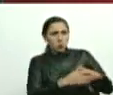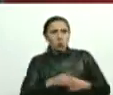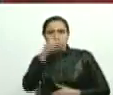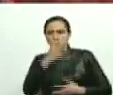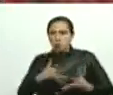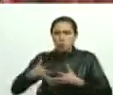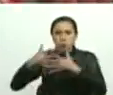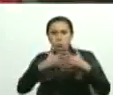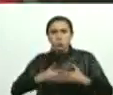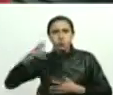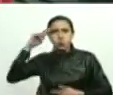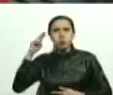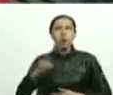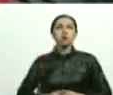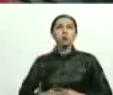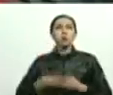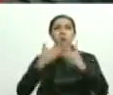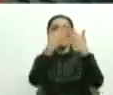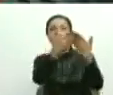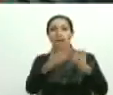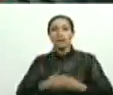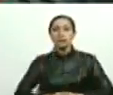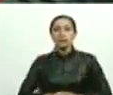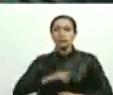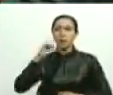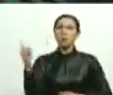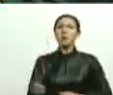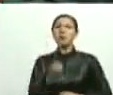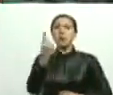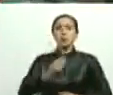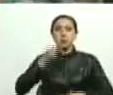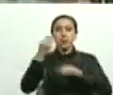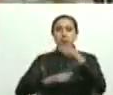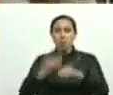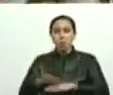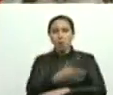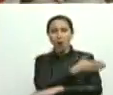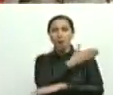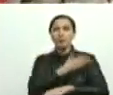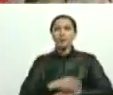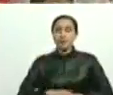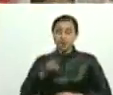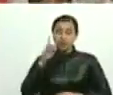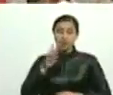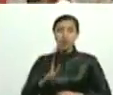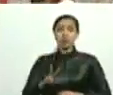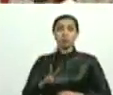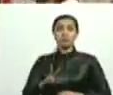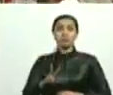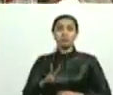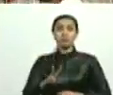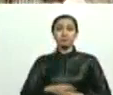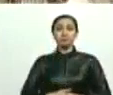mundo. Es la primera reacción, es lo primero que hemos visto.